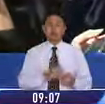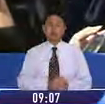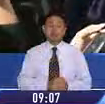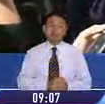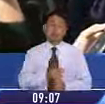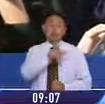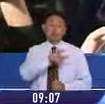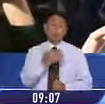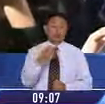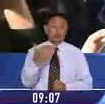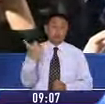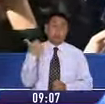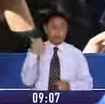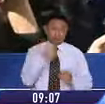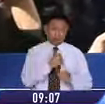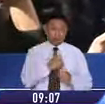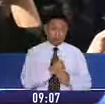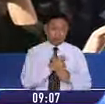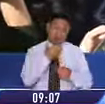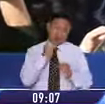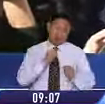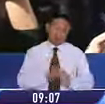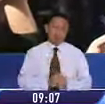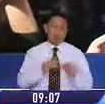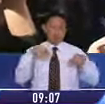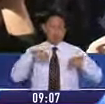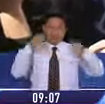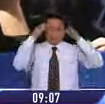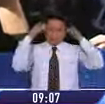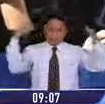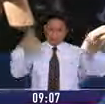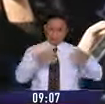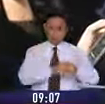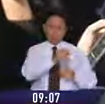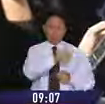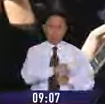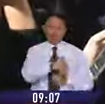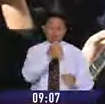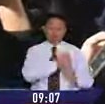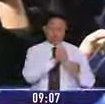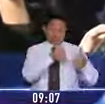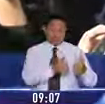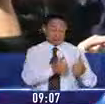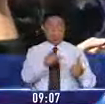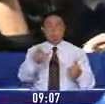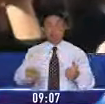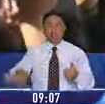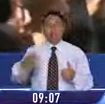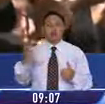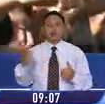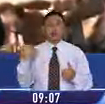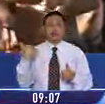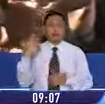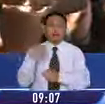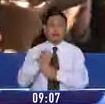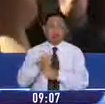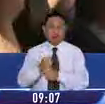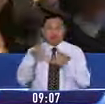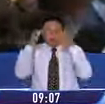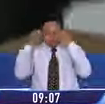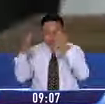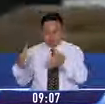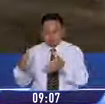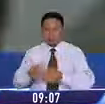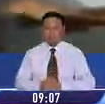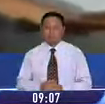aquellos que no tienen empleo. En otras palabras, empezar a preocuparse no solamente de los trabajadores, que está bien, sino empezar a preocuparnos de los no